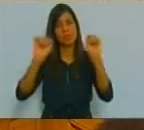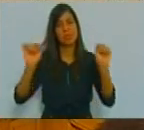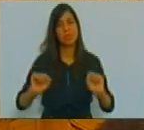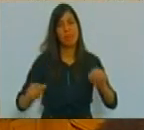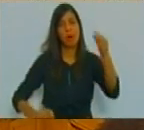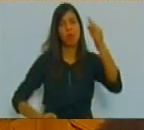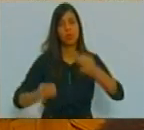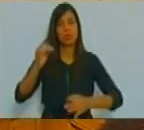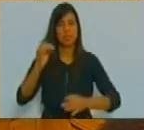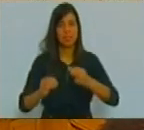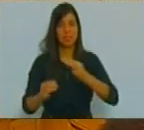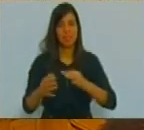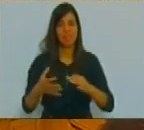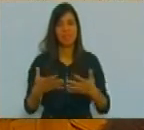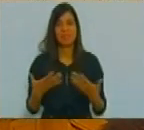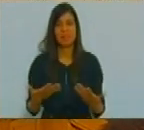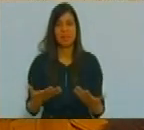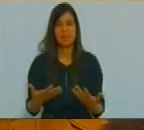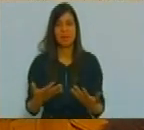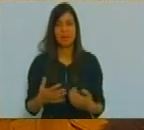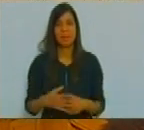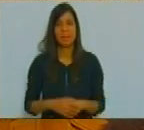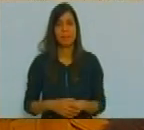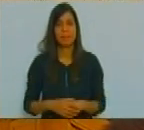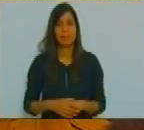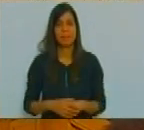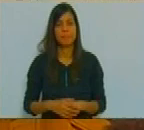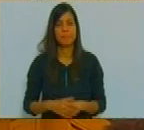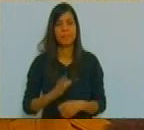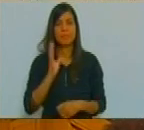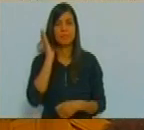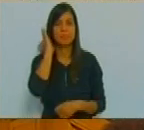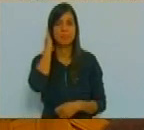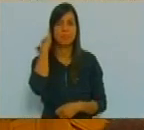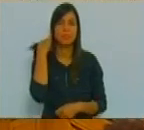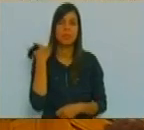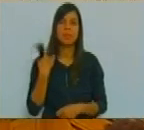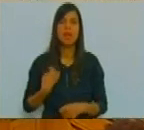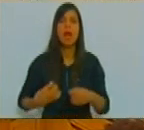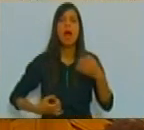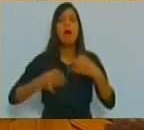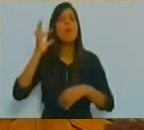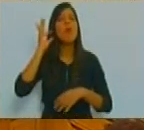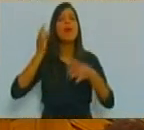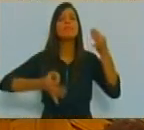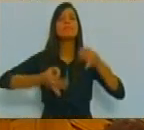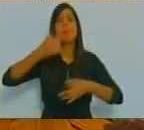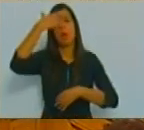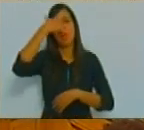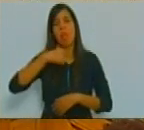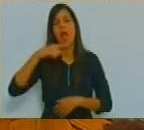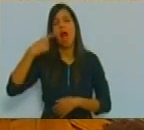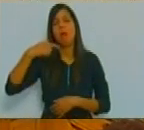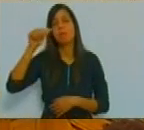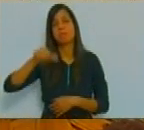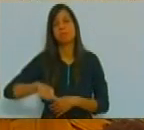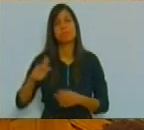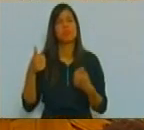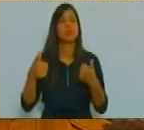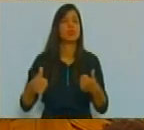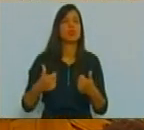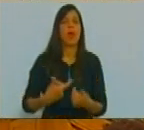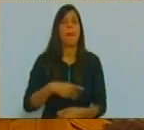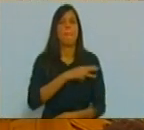lo tocó en su justa dimensión maría alejandra la ética la ética y la moral